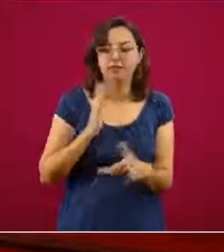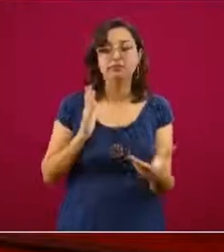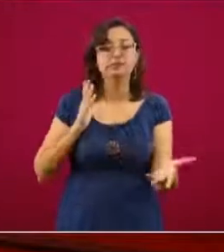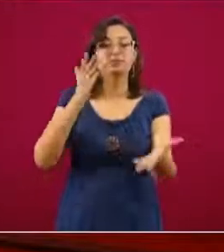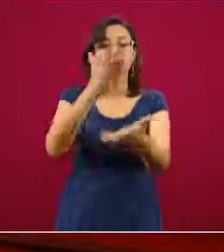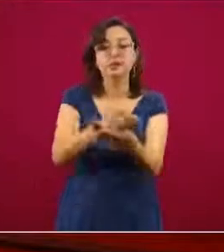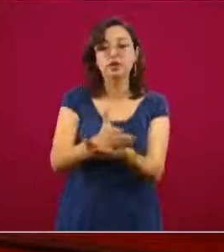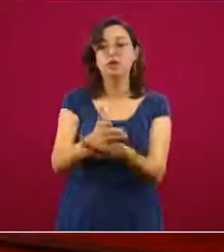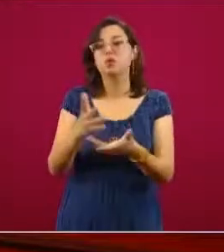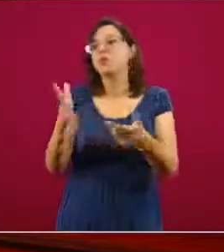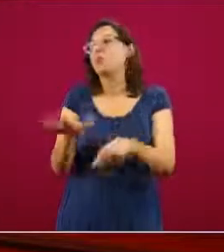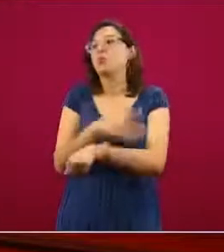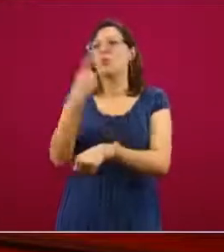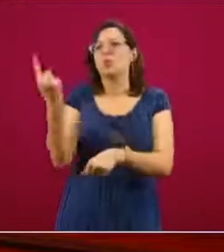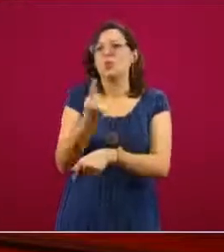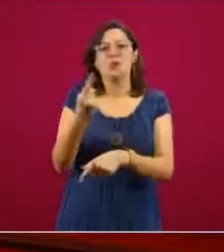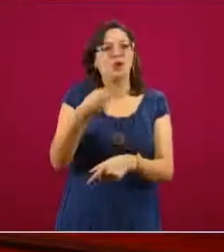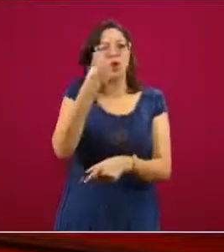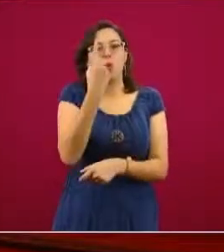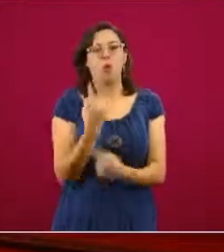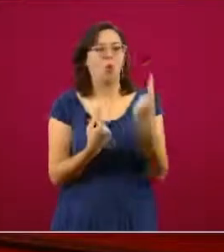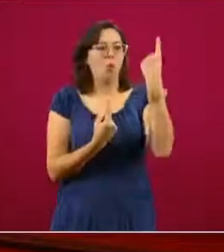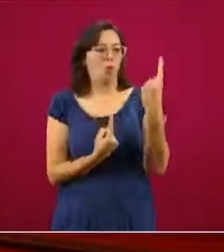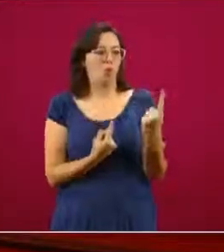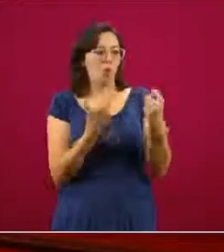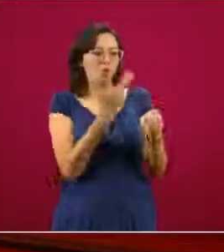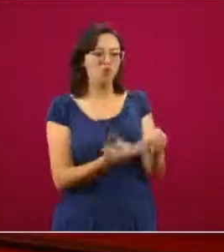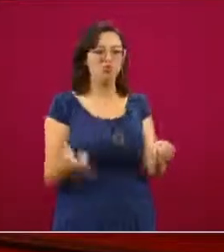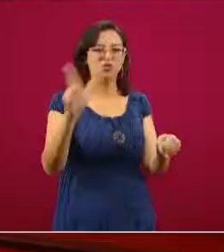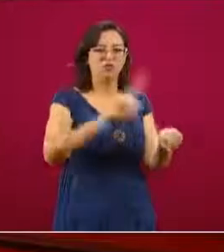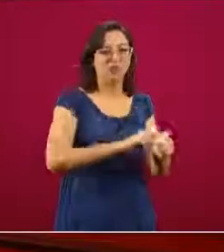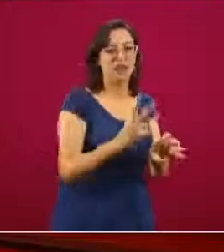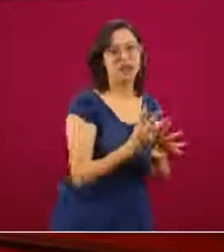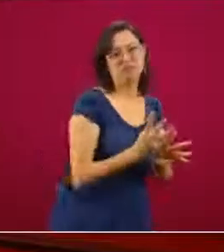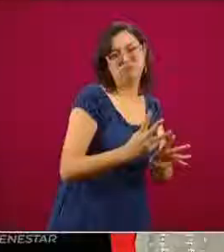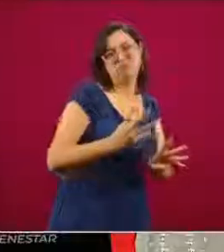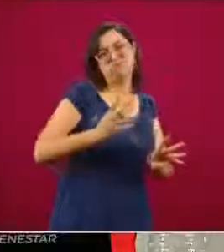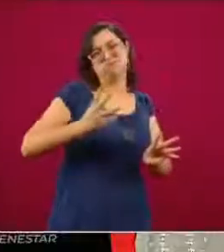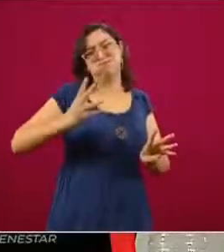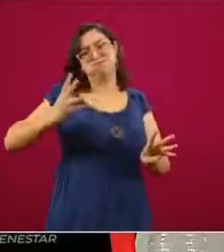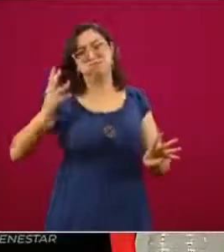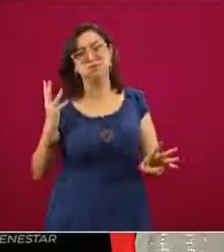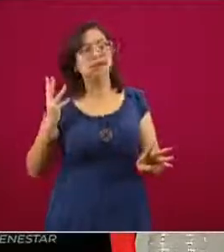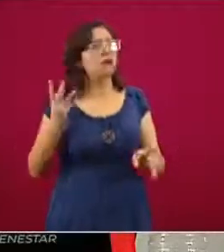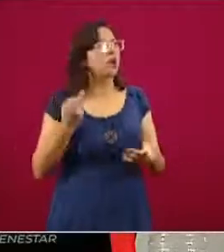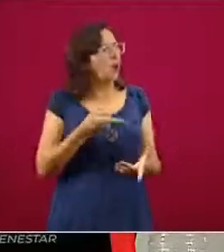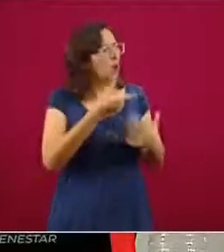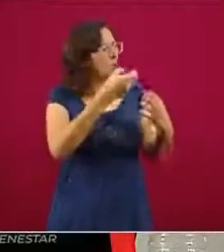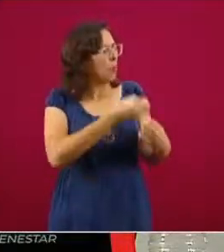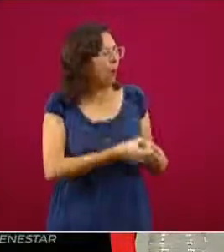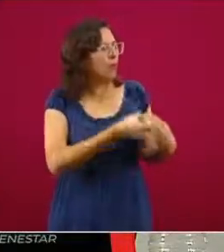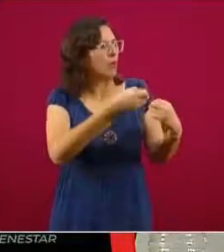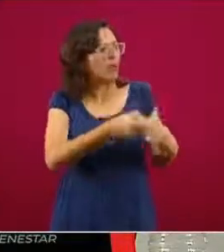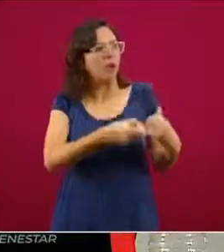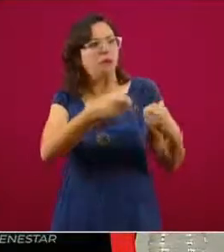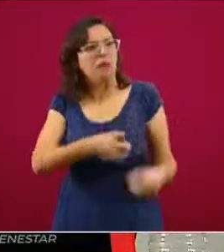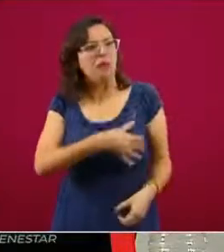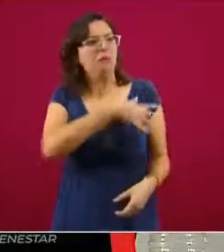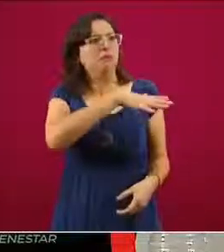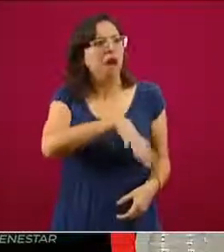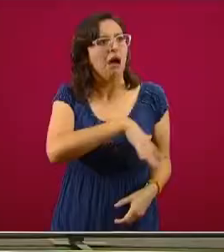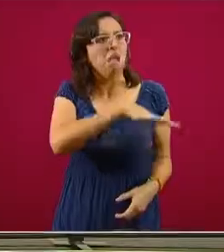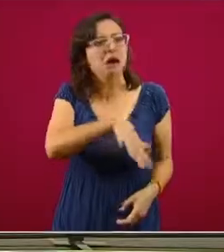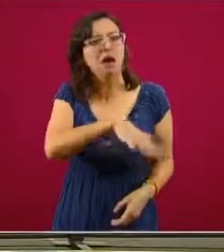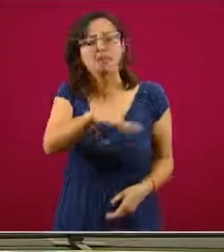no existan estos terribles, dolorosísimos recorridos de una persona que va de hospital en hospital buscando atención